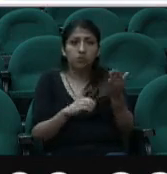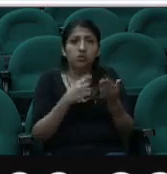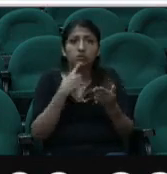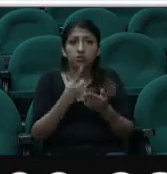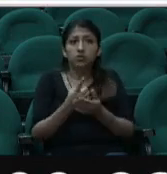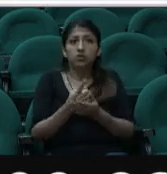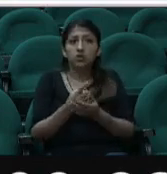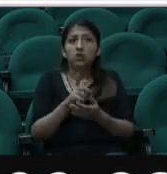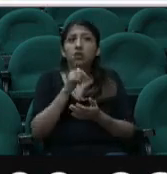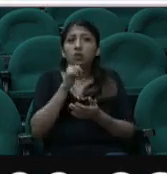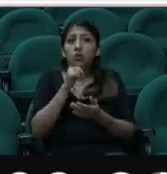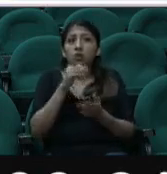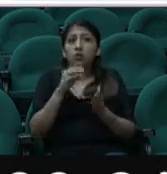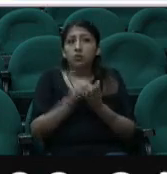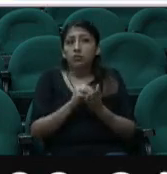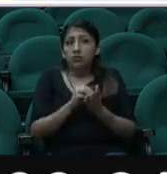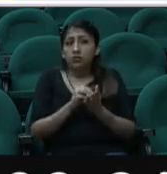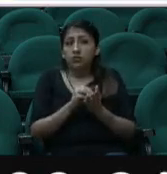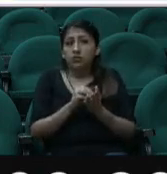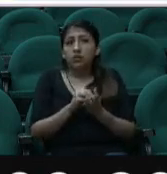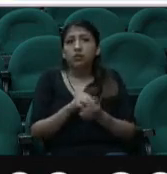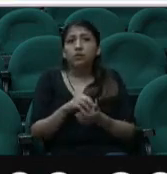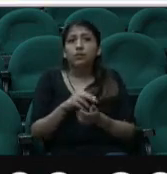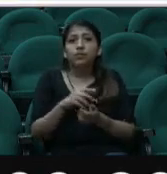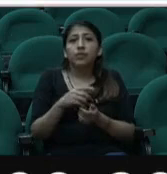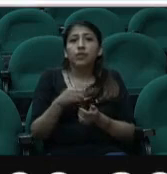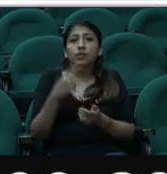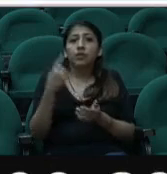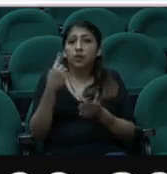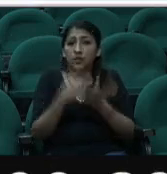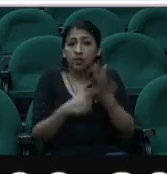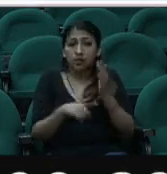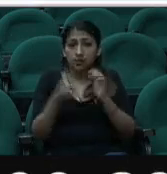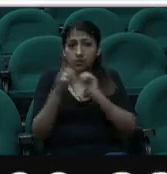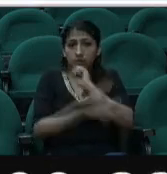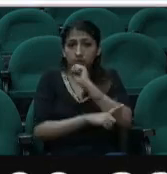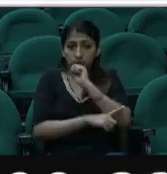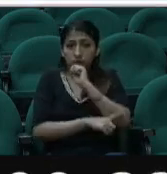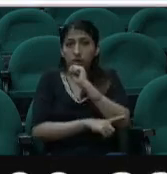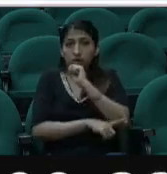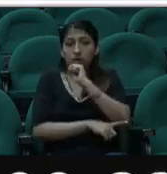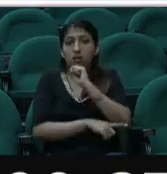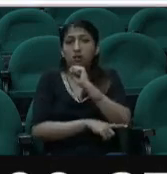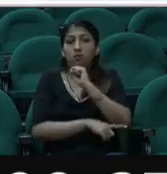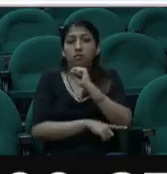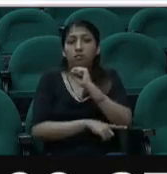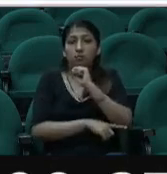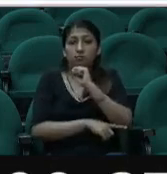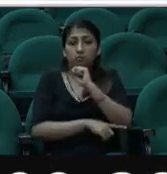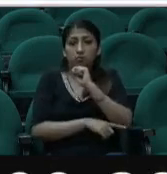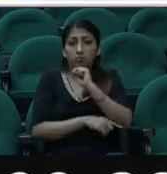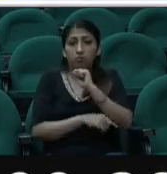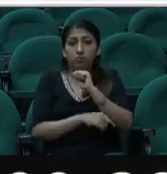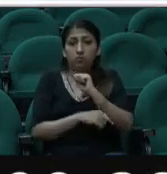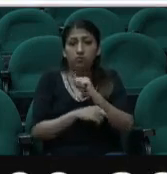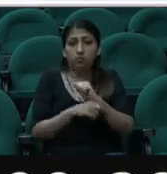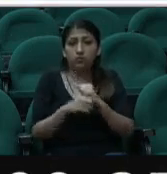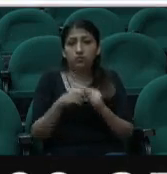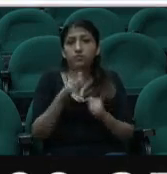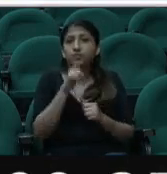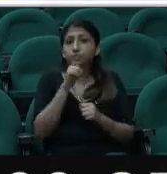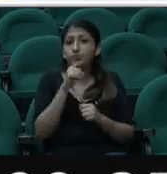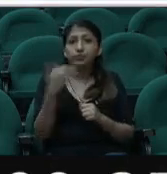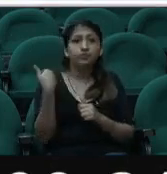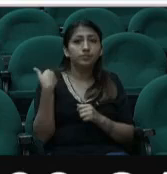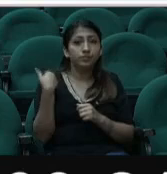pero quien lo demuestra cuando nosotros decimos que hay que sancionar penal y administrar y administrativamente a quienes